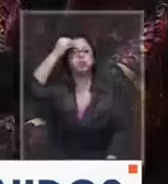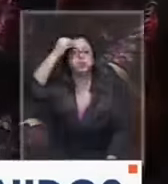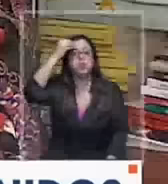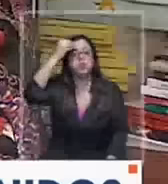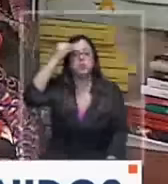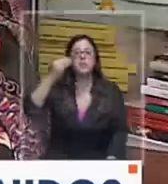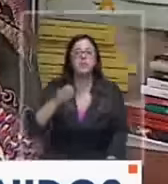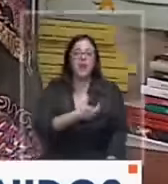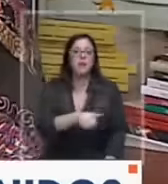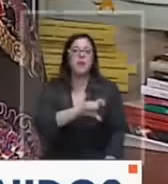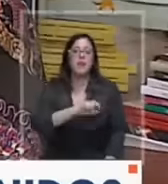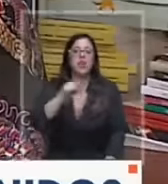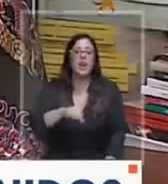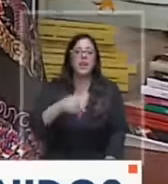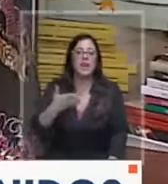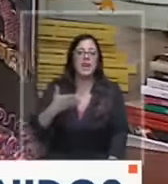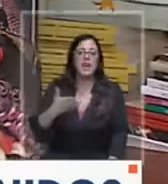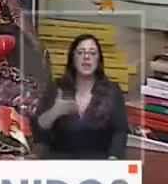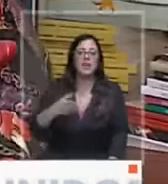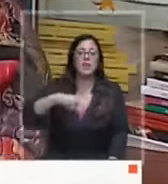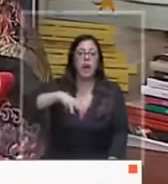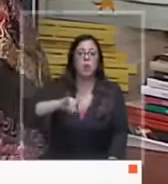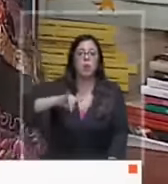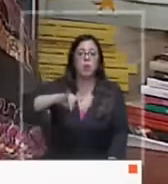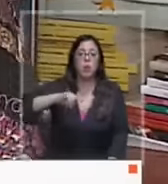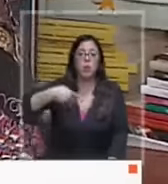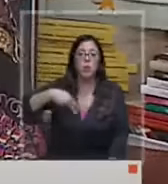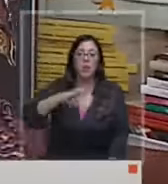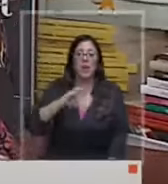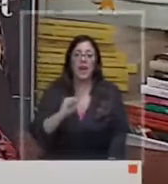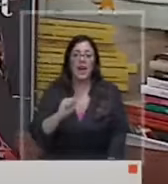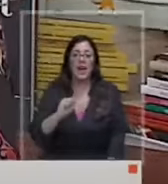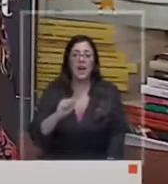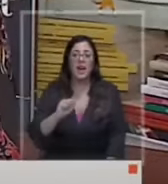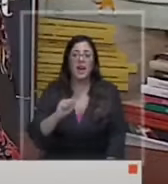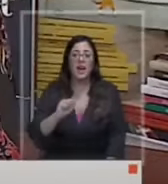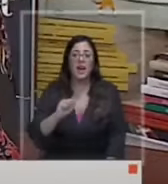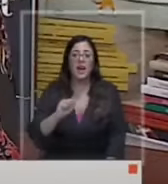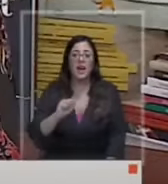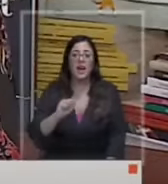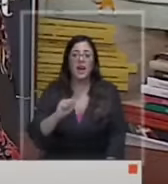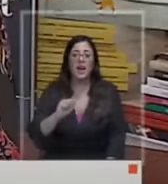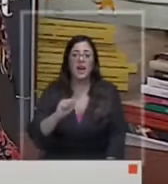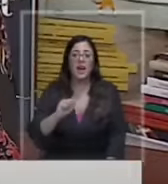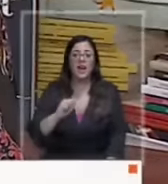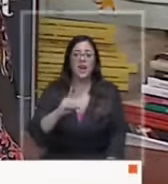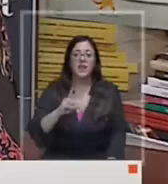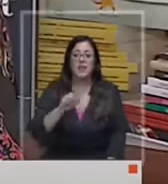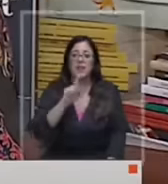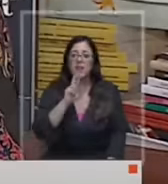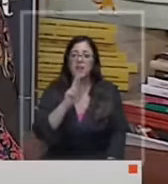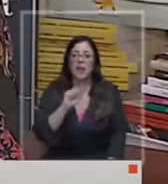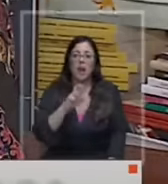trapo ha sido yo digo un pololeo una amistad que que ha perdurado en el tiempo sabes que conozco la muñeca de trapo